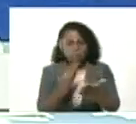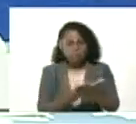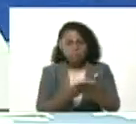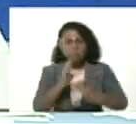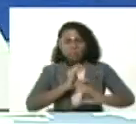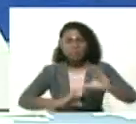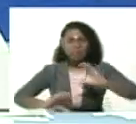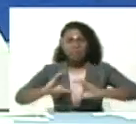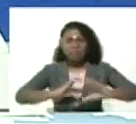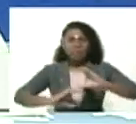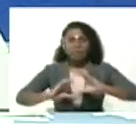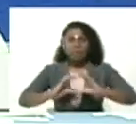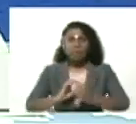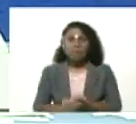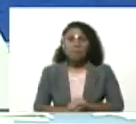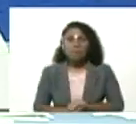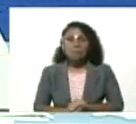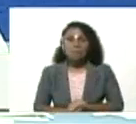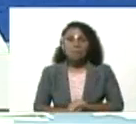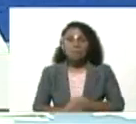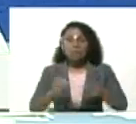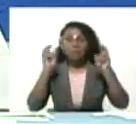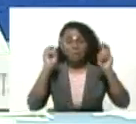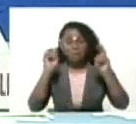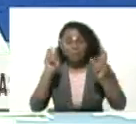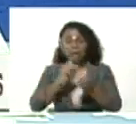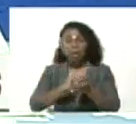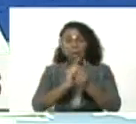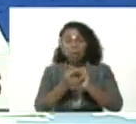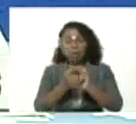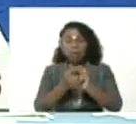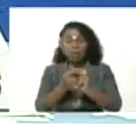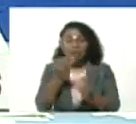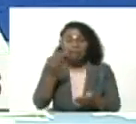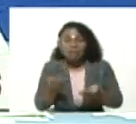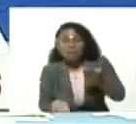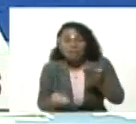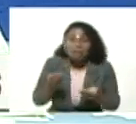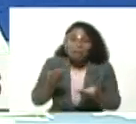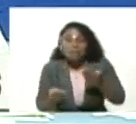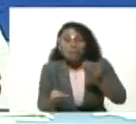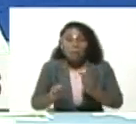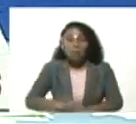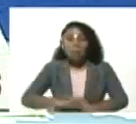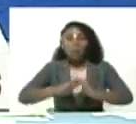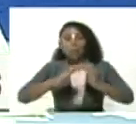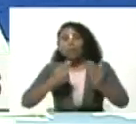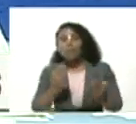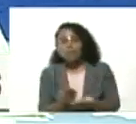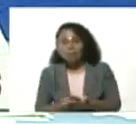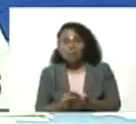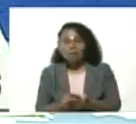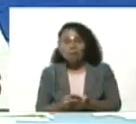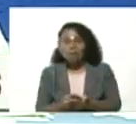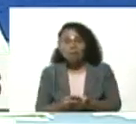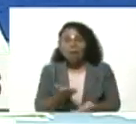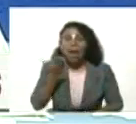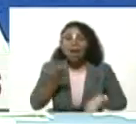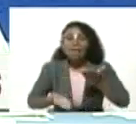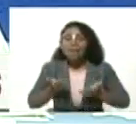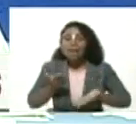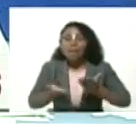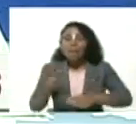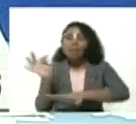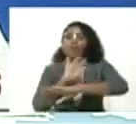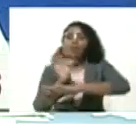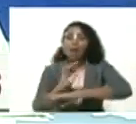científico de los factores que han cambiado en el equilibrio del planeta, el equilibrio en el